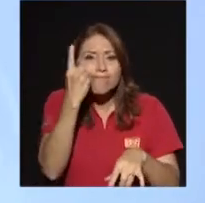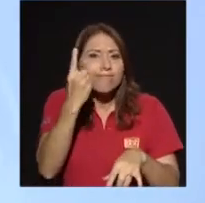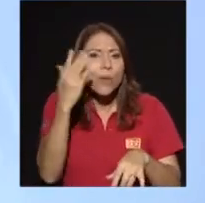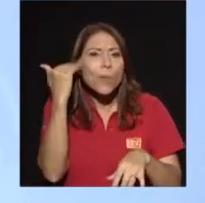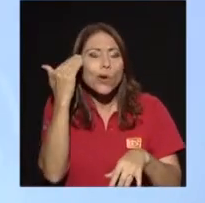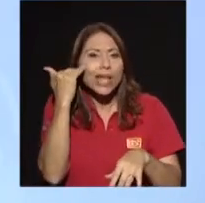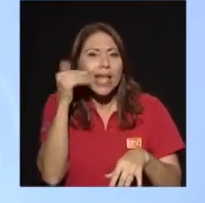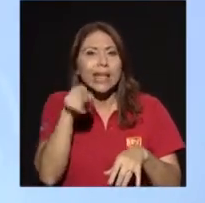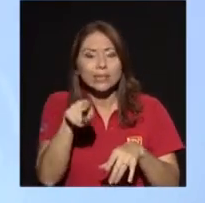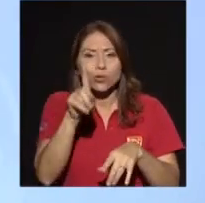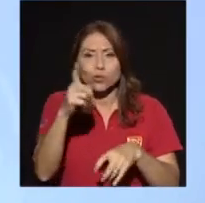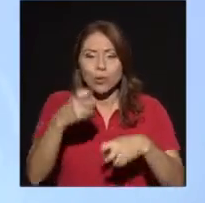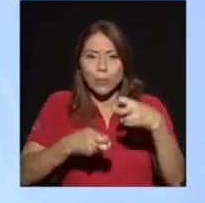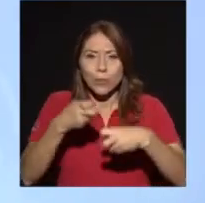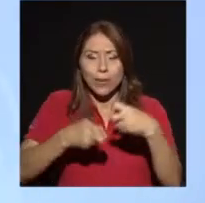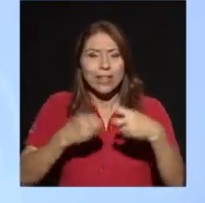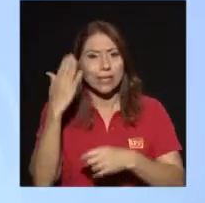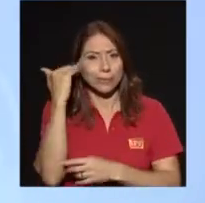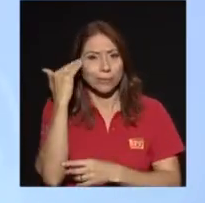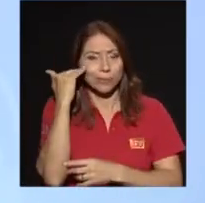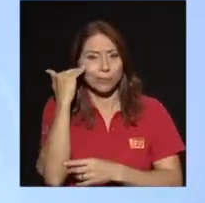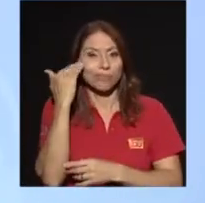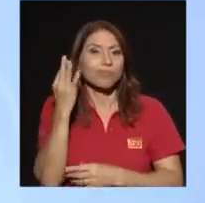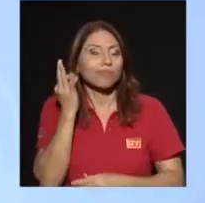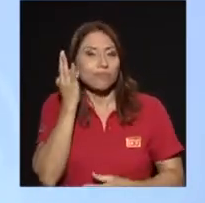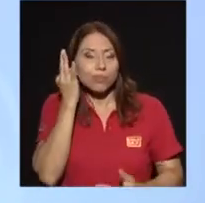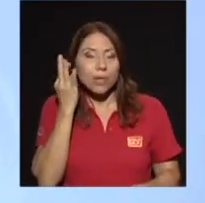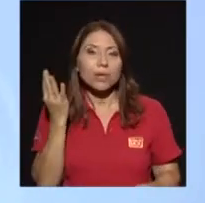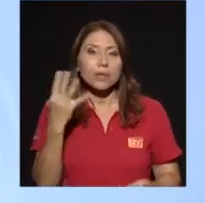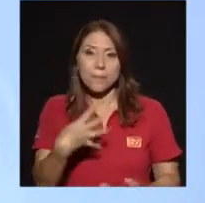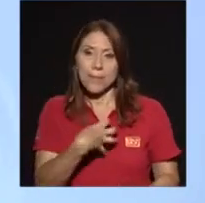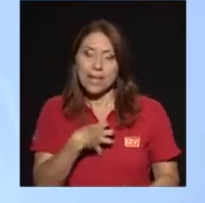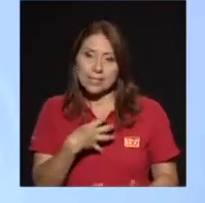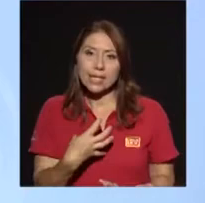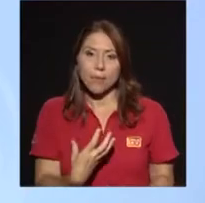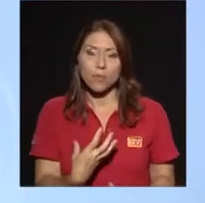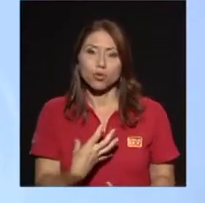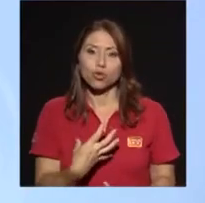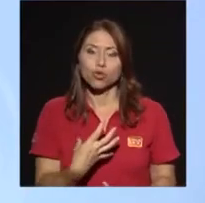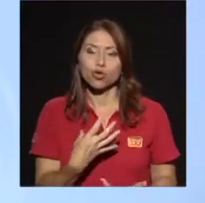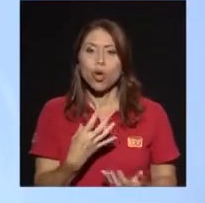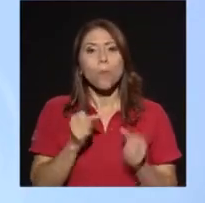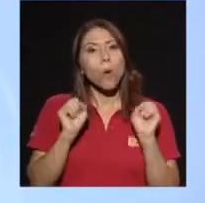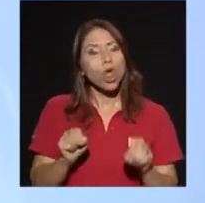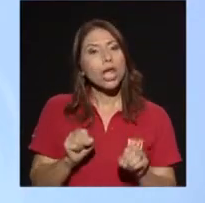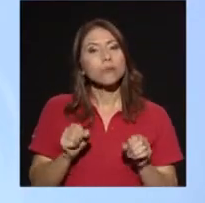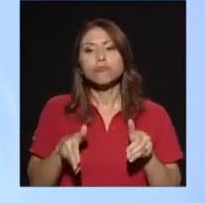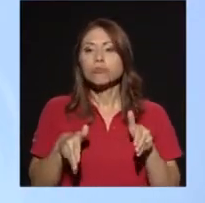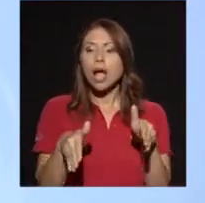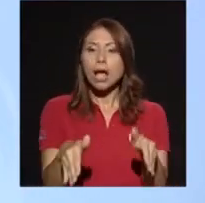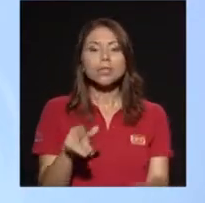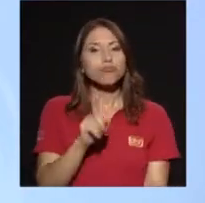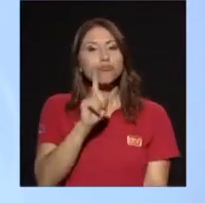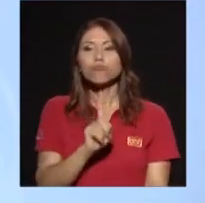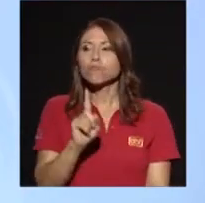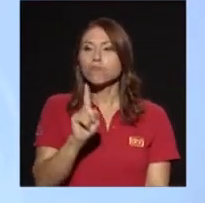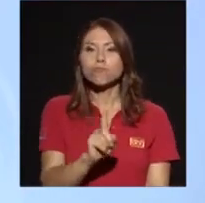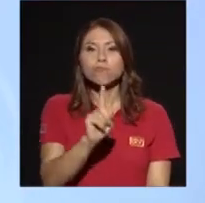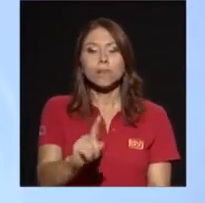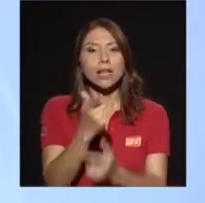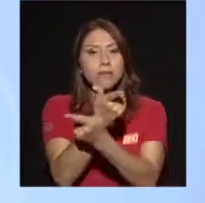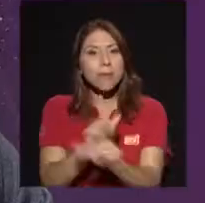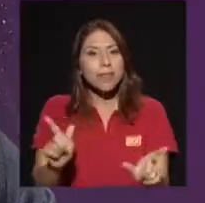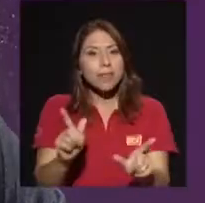es una problemática y por qué también las mujeres merecemos, ¿verdad?, transitar por las calles libremente. Las calles son